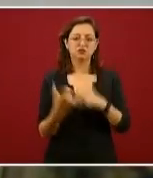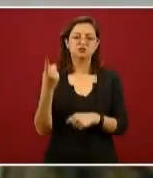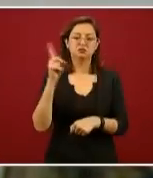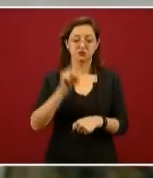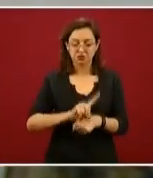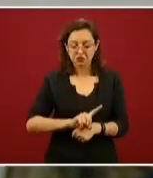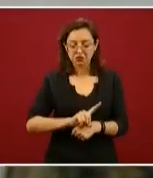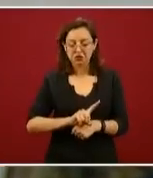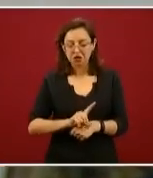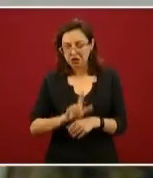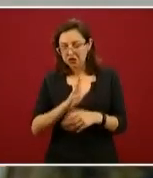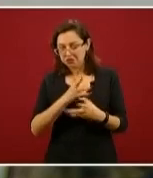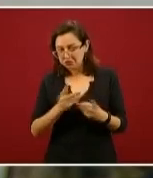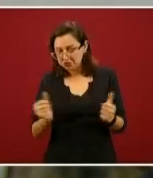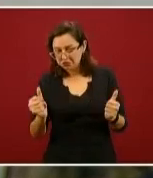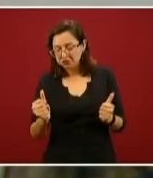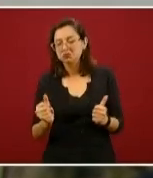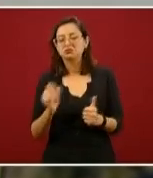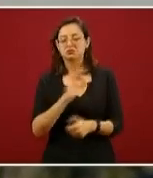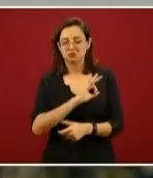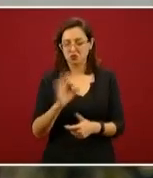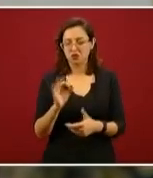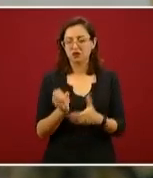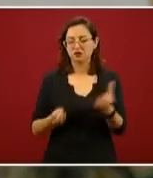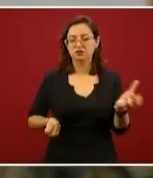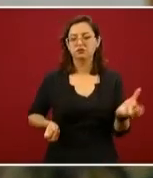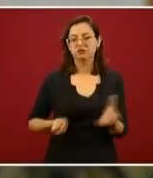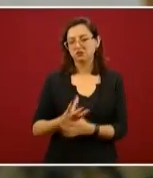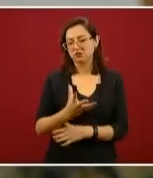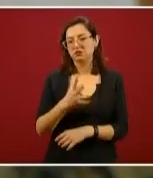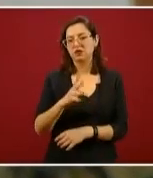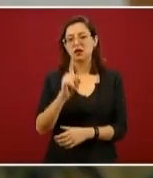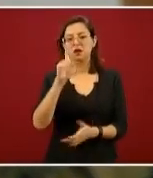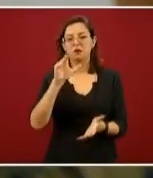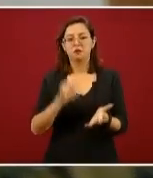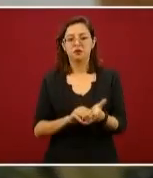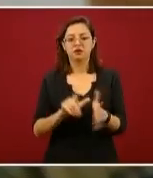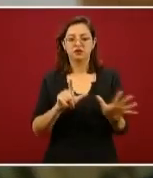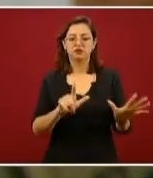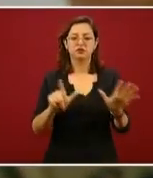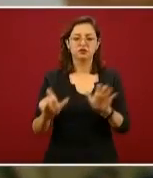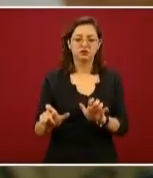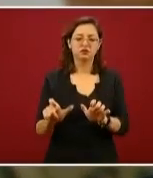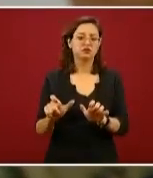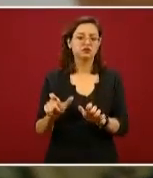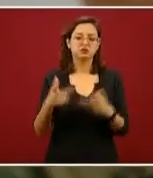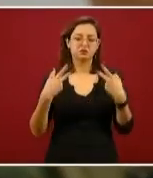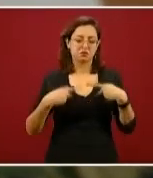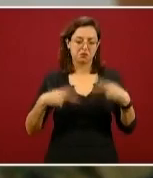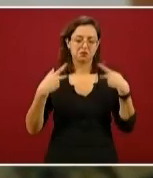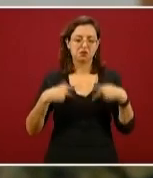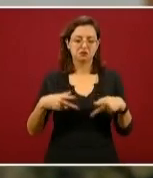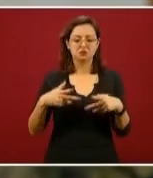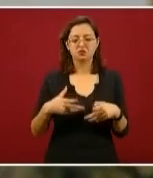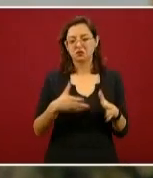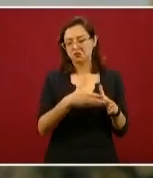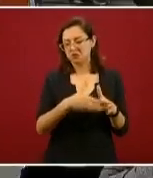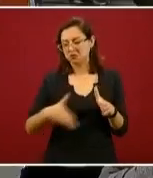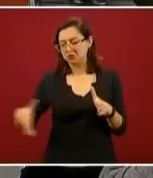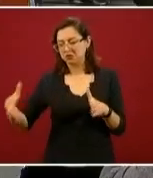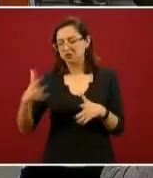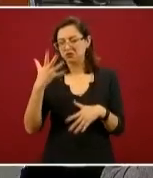pudiera salir de su proceso, y también aproximadamente 1,700 en personas en 5